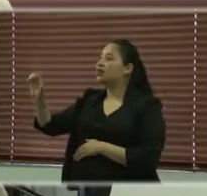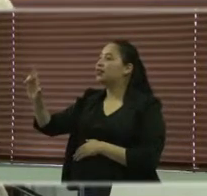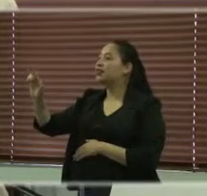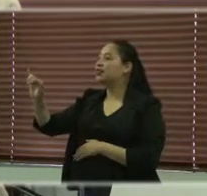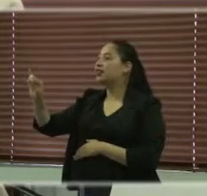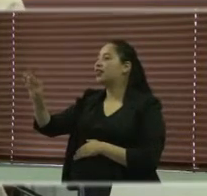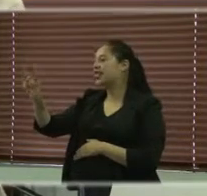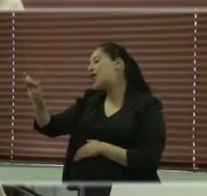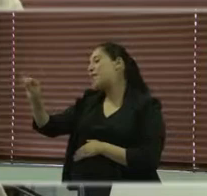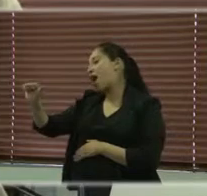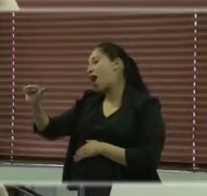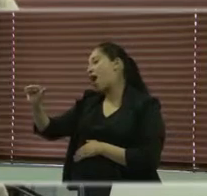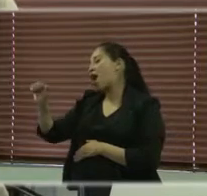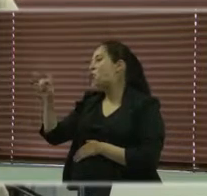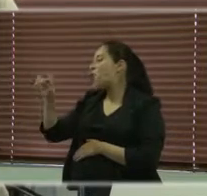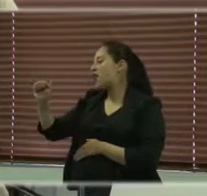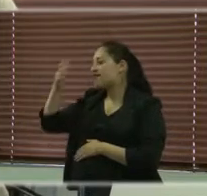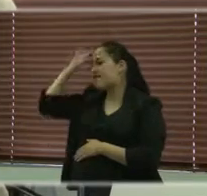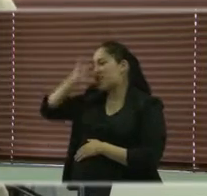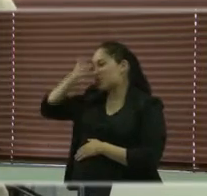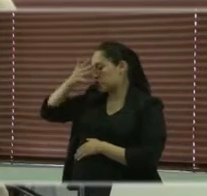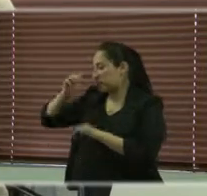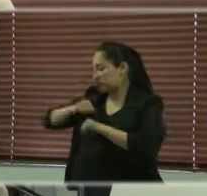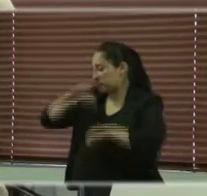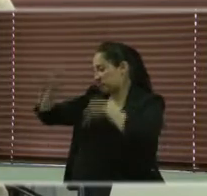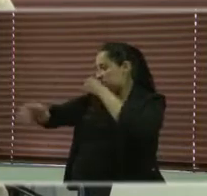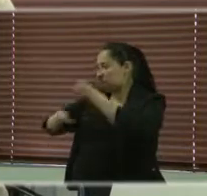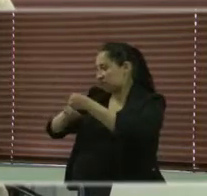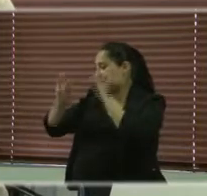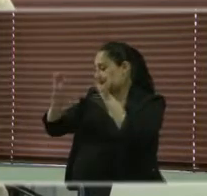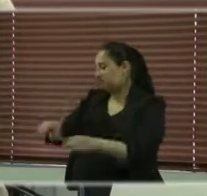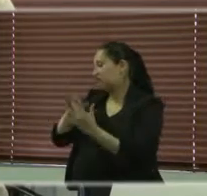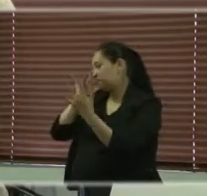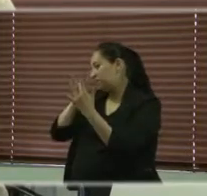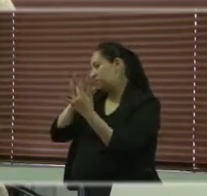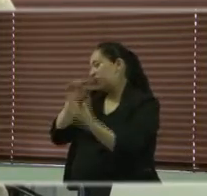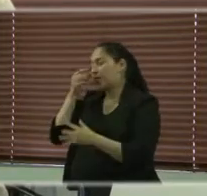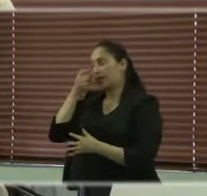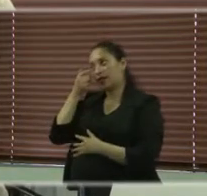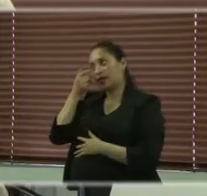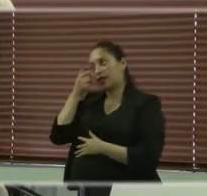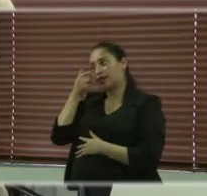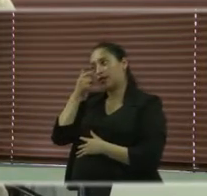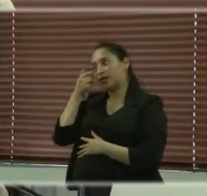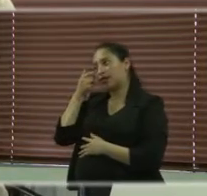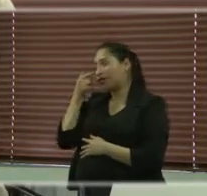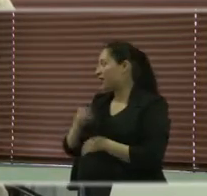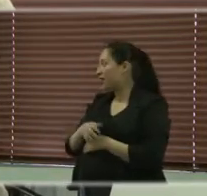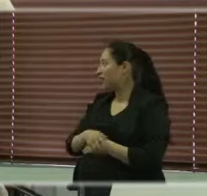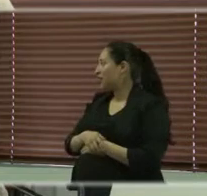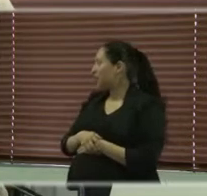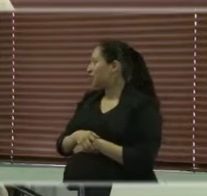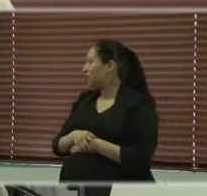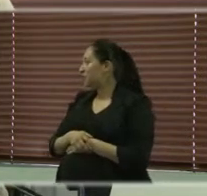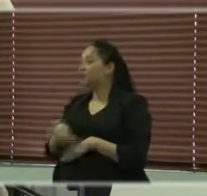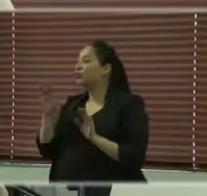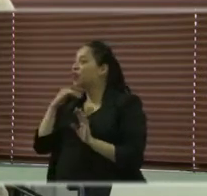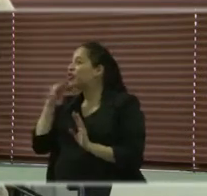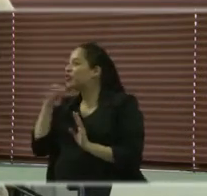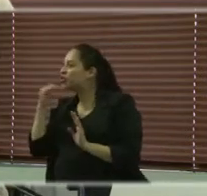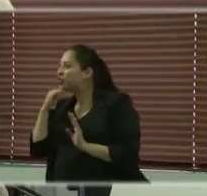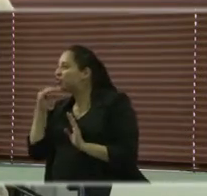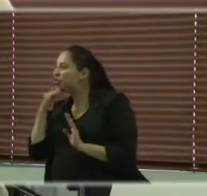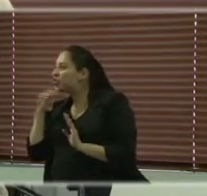así que ahí me pueden contactar también no sé si tengo homónimos No no tengo ni idea